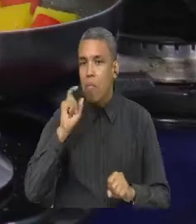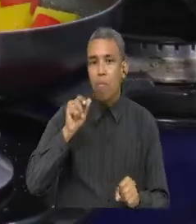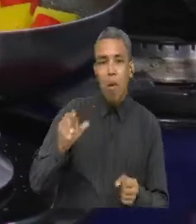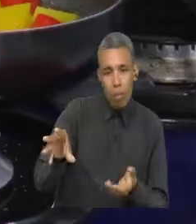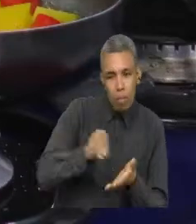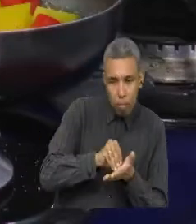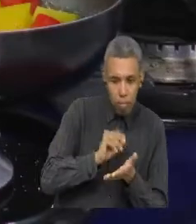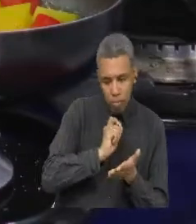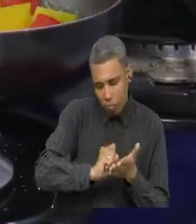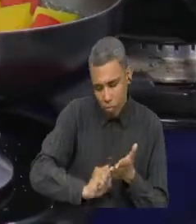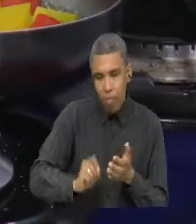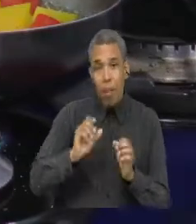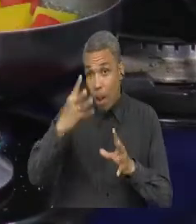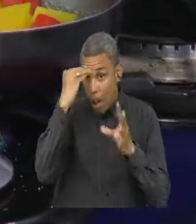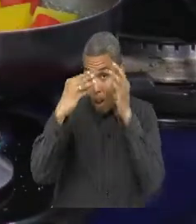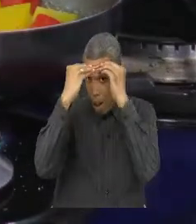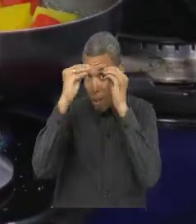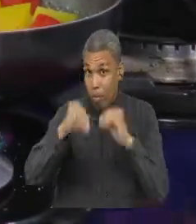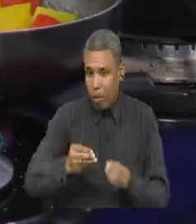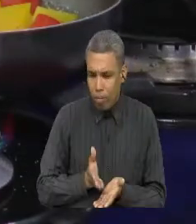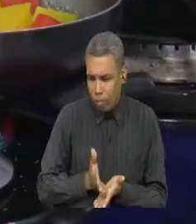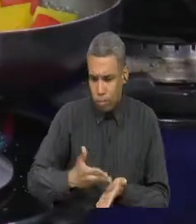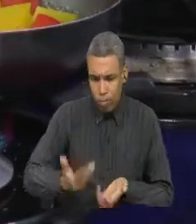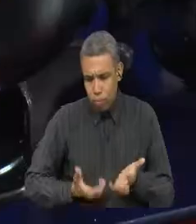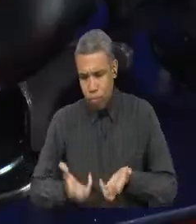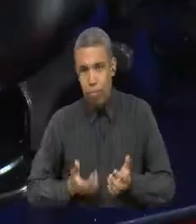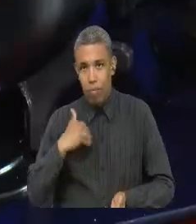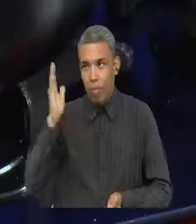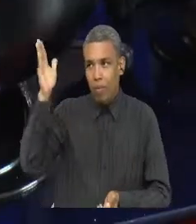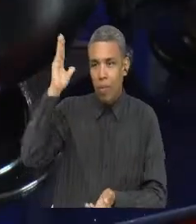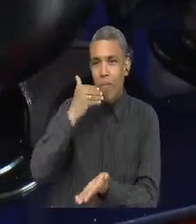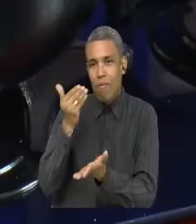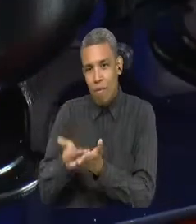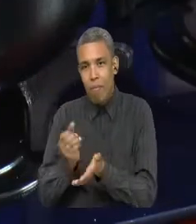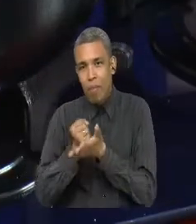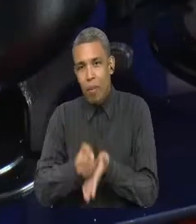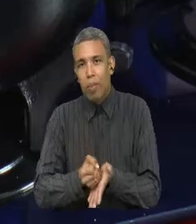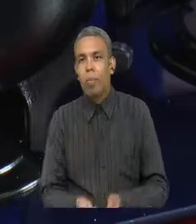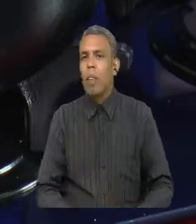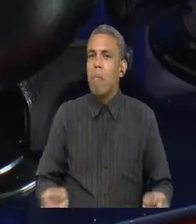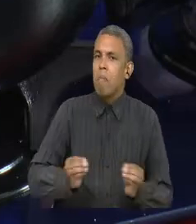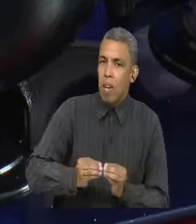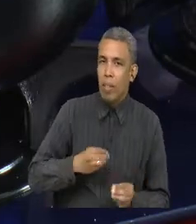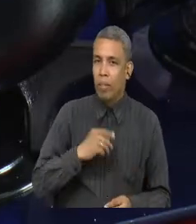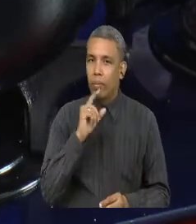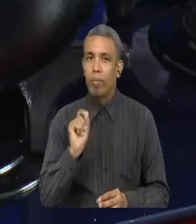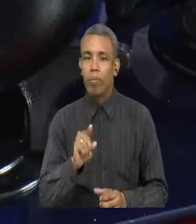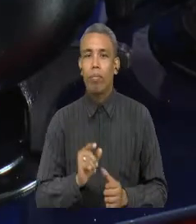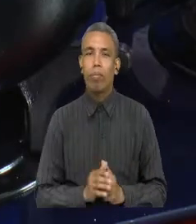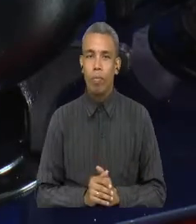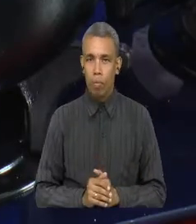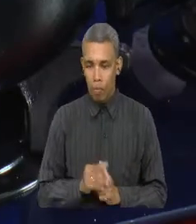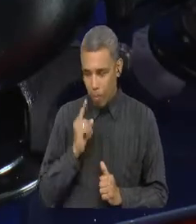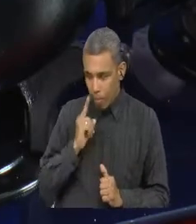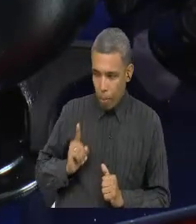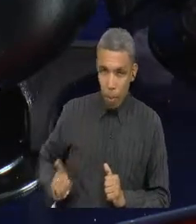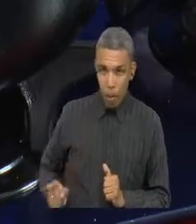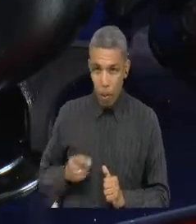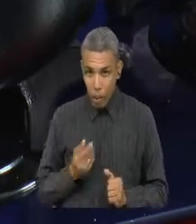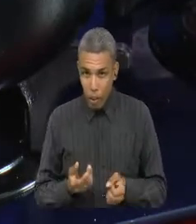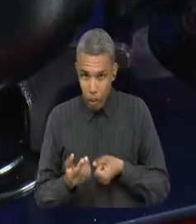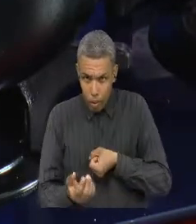manos sirvan, claro, con la misericordia aquí, de Dios, ahí vamos. Aquí pendiente de bueno, las sartenes. Bueno, ¿qué llevamos aquí? Mira ya cómo va quedando el chutney.